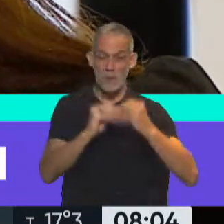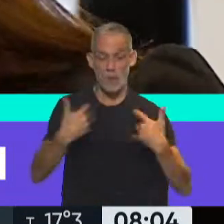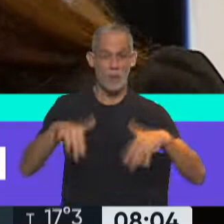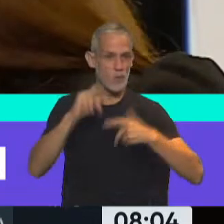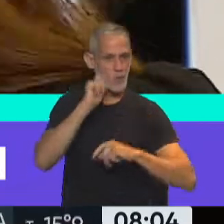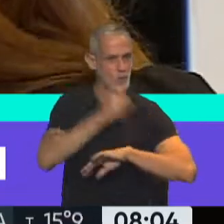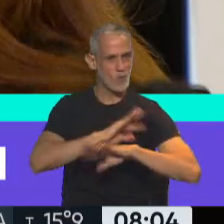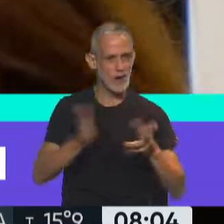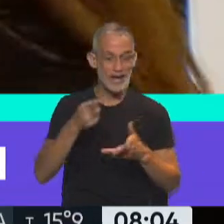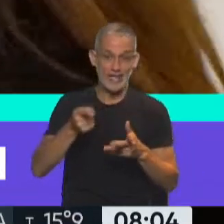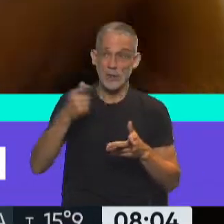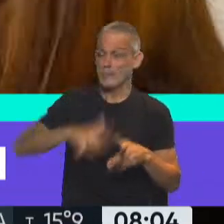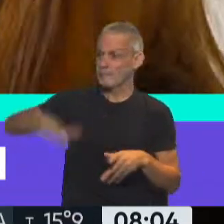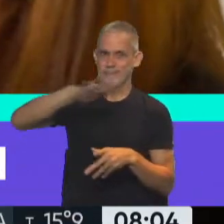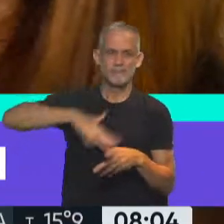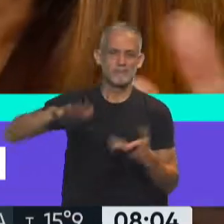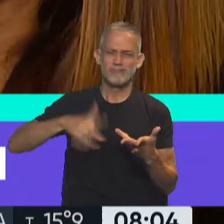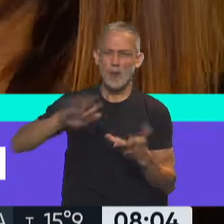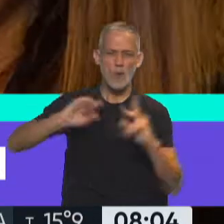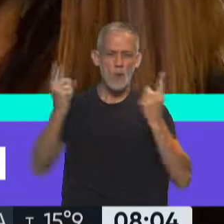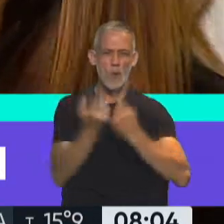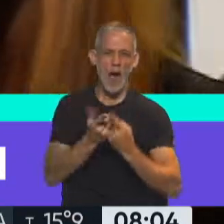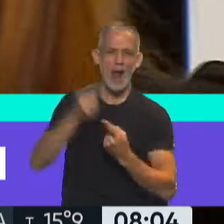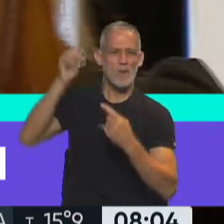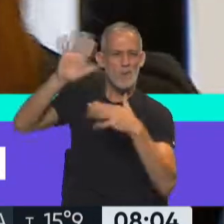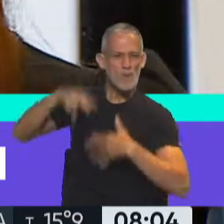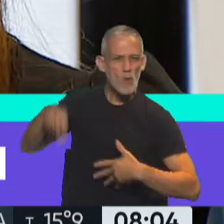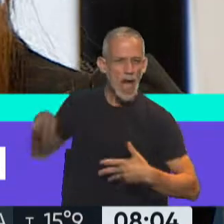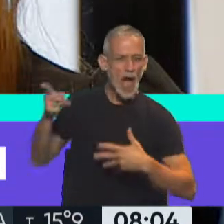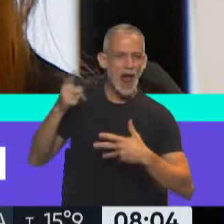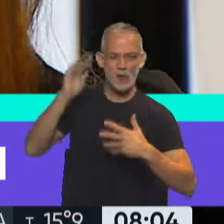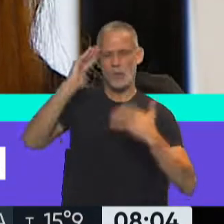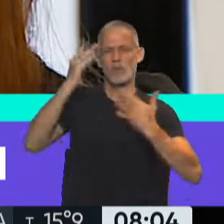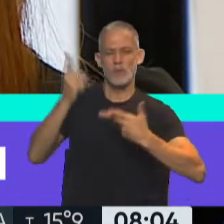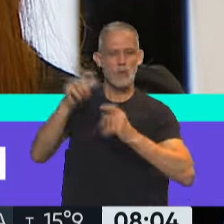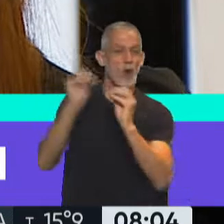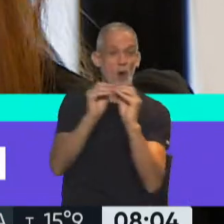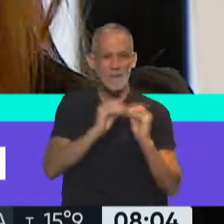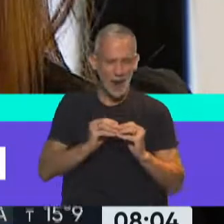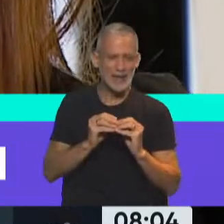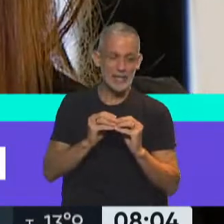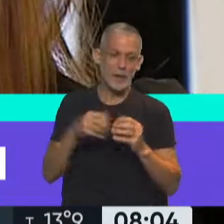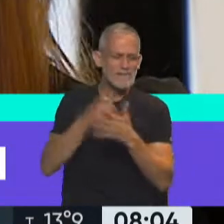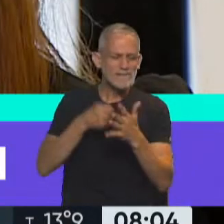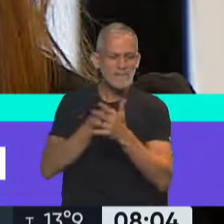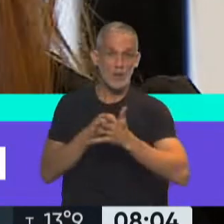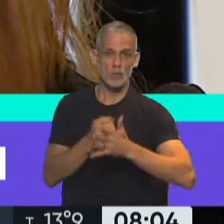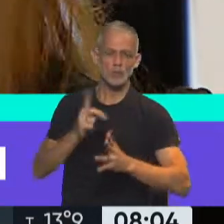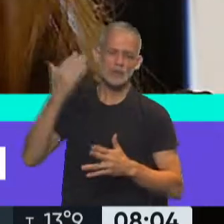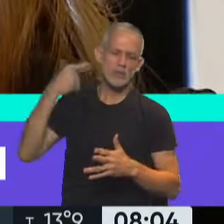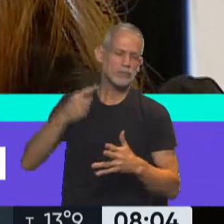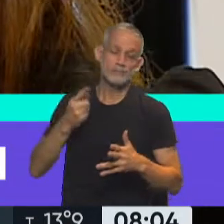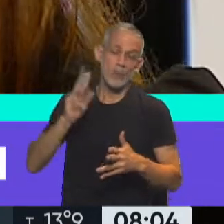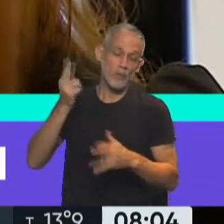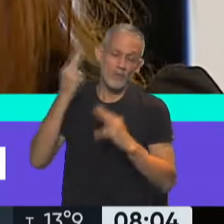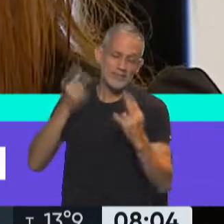bien. Además, en este marco, en este espacio, este mural que recuerda a tantos compañeros y compañeras que han luchado, que han dado su